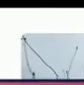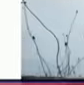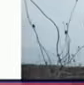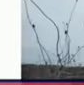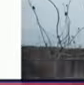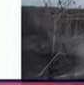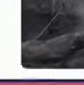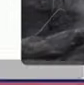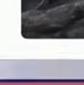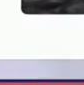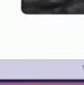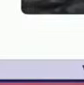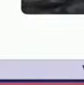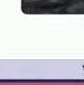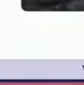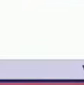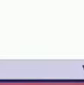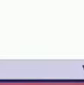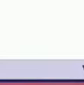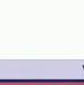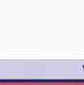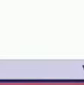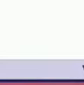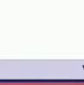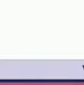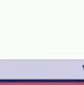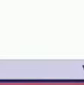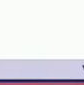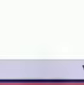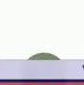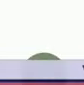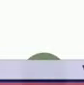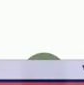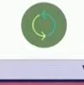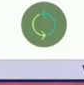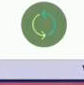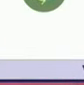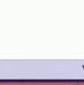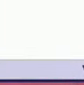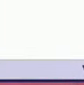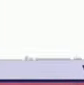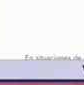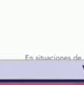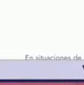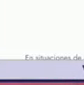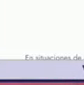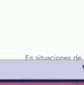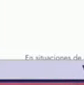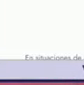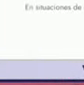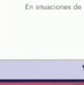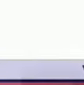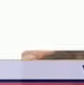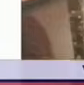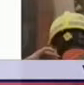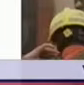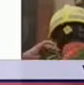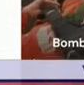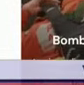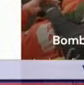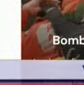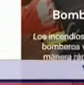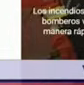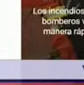www.senosquemaelalma.com para que usted también haga seguimiento de cómo se está manejando la campaña, a quiénes va destinado, cómo